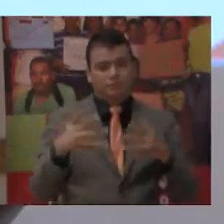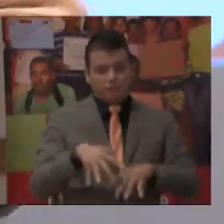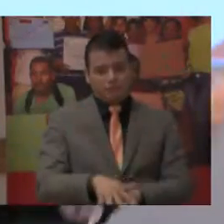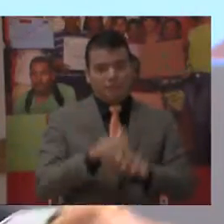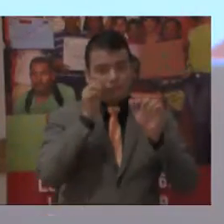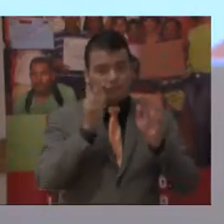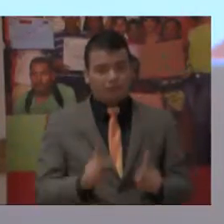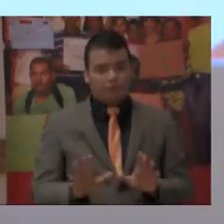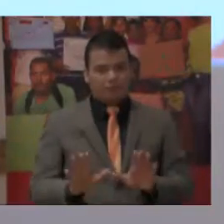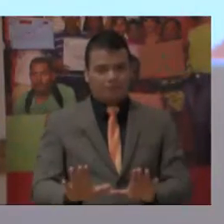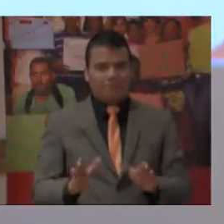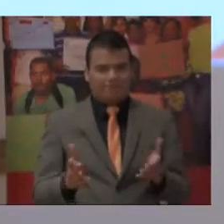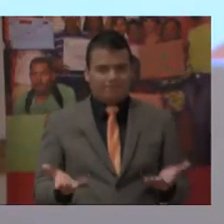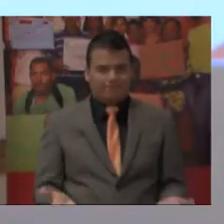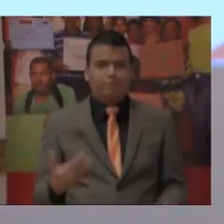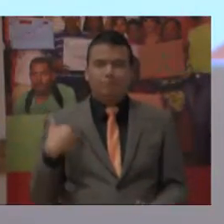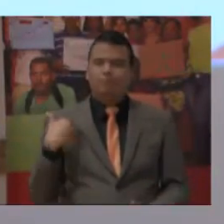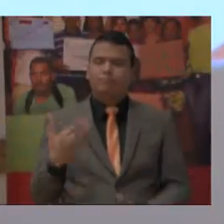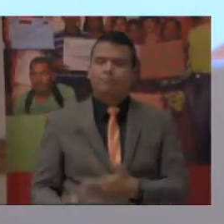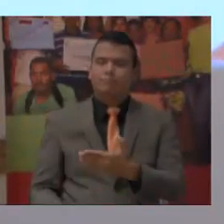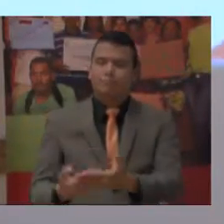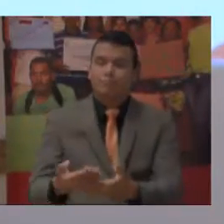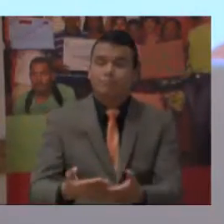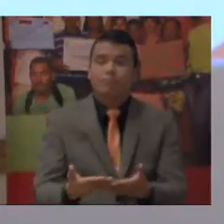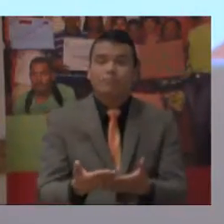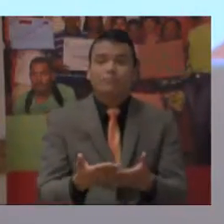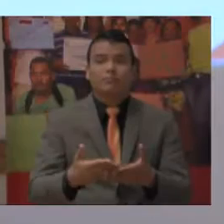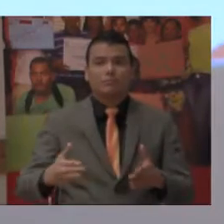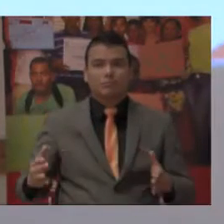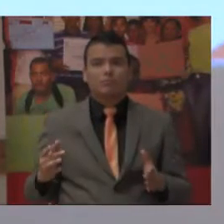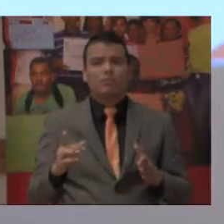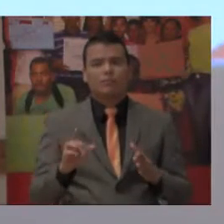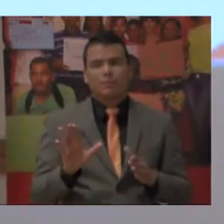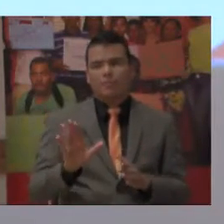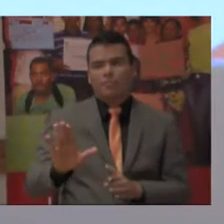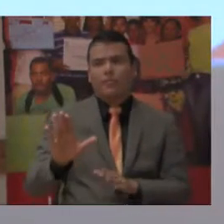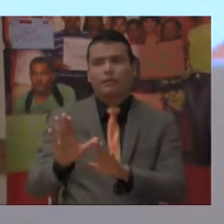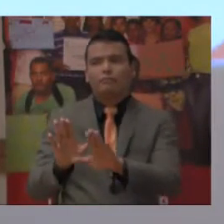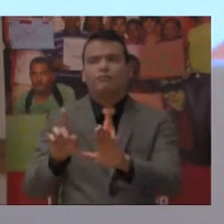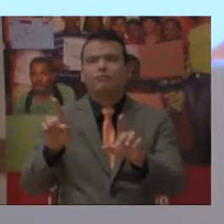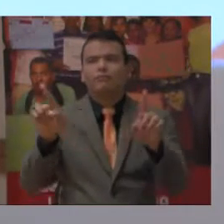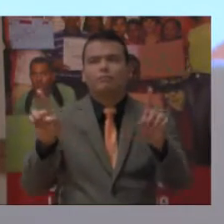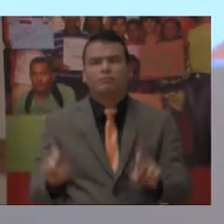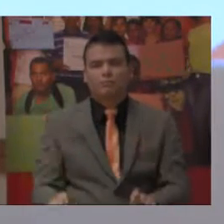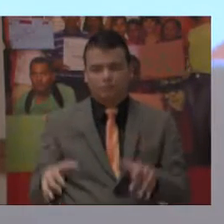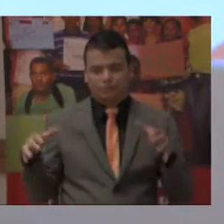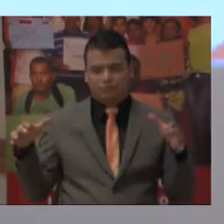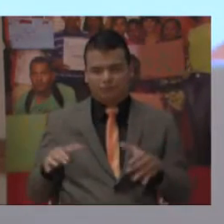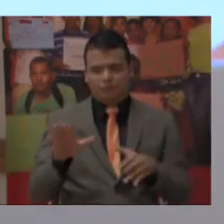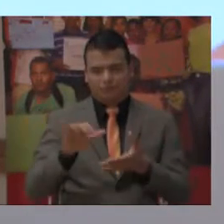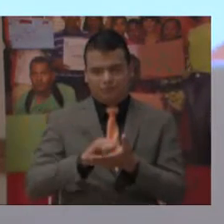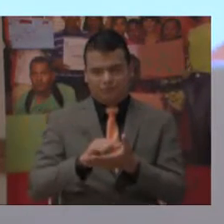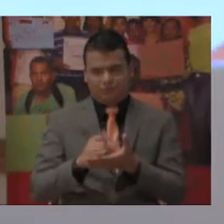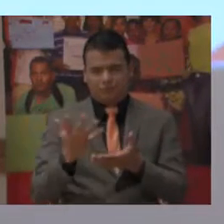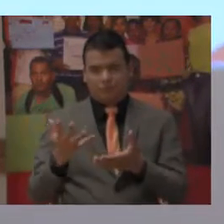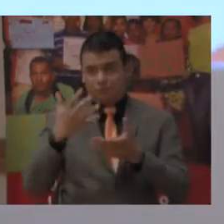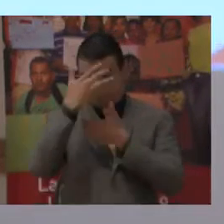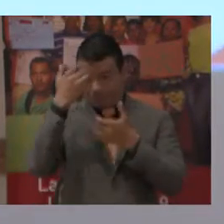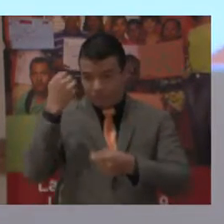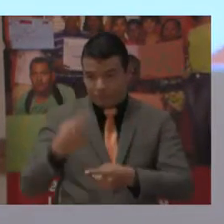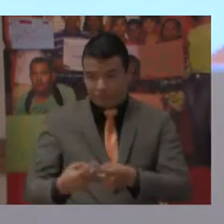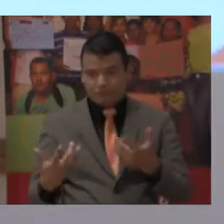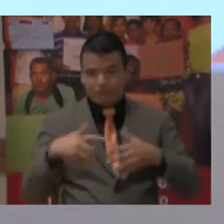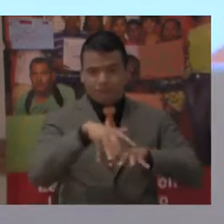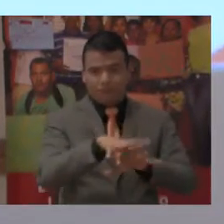humano. De esa manera, hay unos apartes que tienen que ver con la agencia de la incorporación.